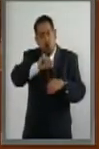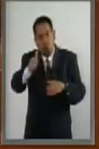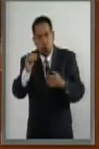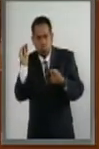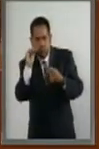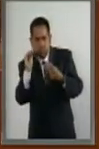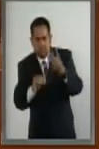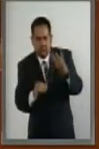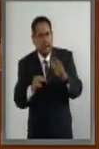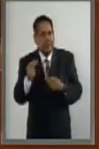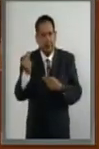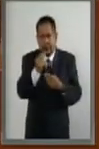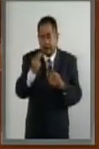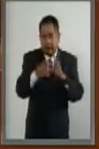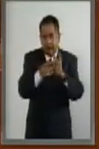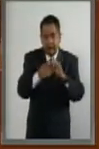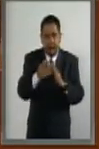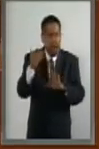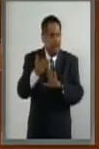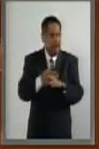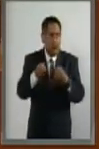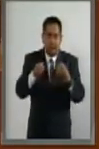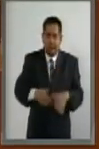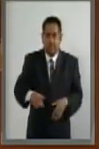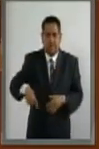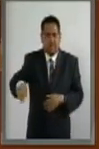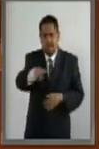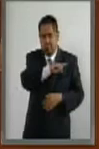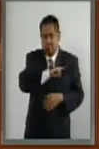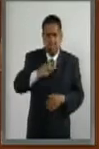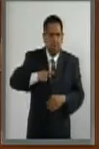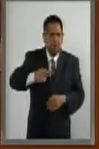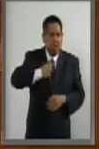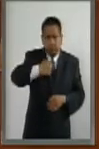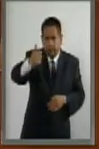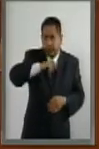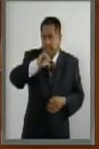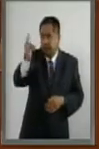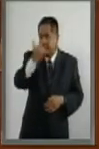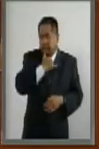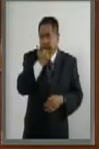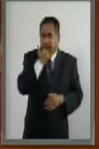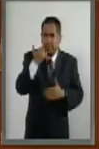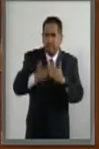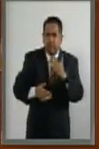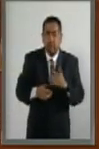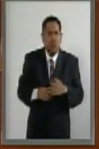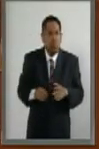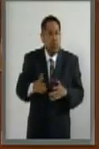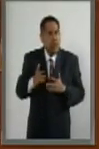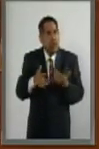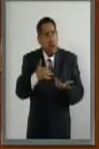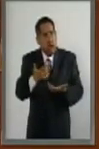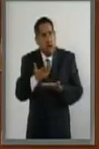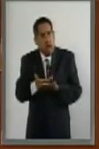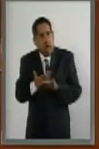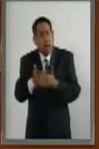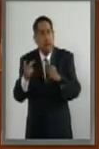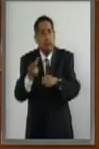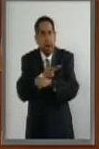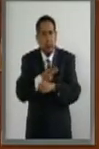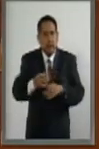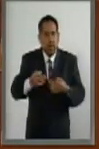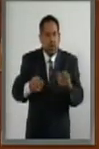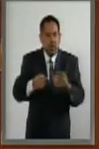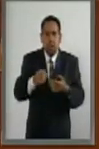aspectos que están ocasionando afectaciones a los pasajeros que viven una incertidumbre jurídica que